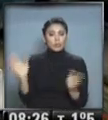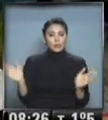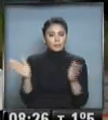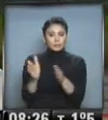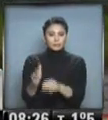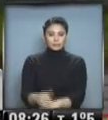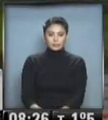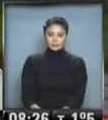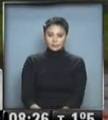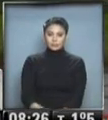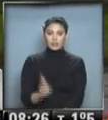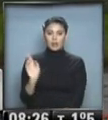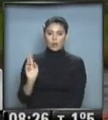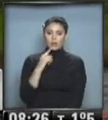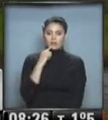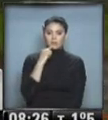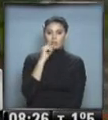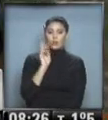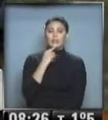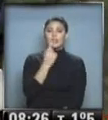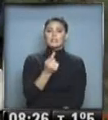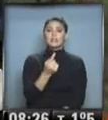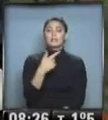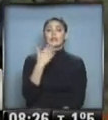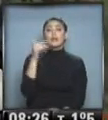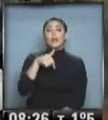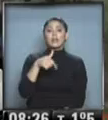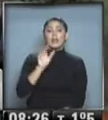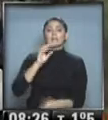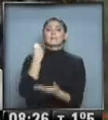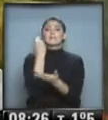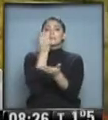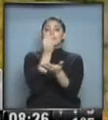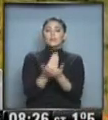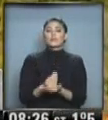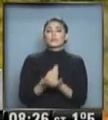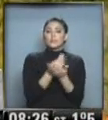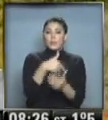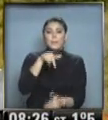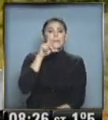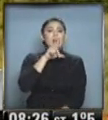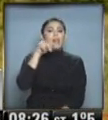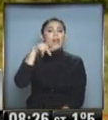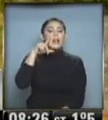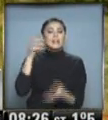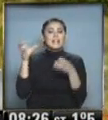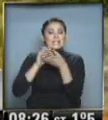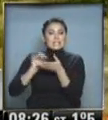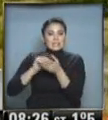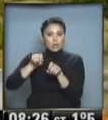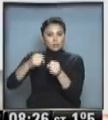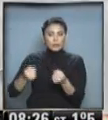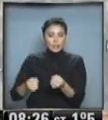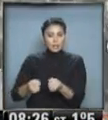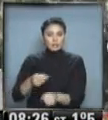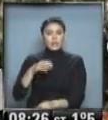adelante. Rossi, bueno, por lo pronto se postergó el tratamiento del pliego de Milani en el Senado. Usted está